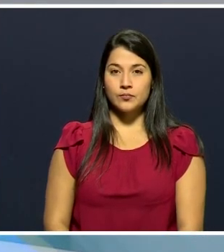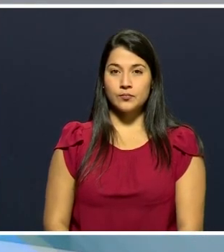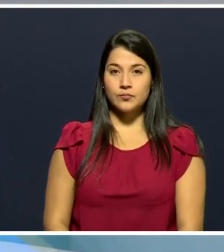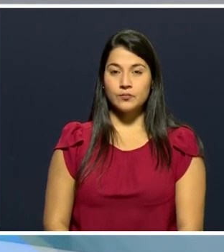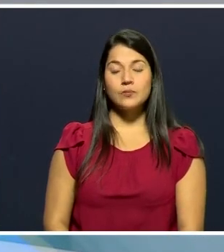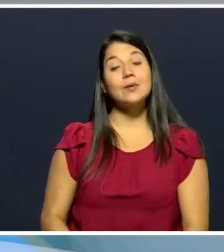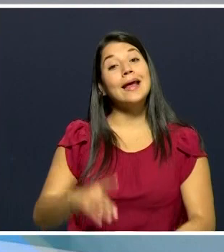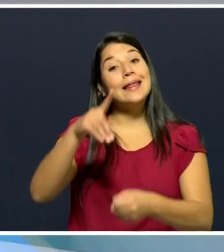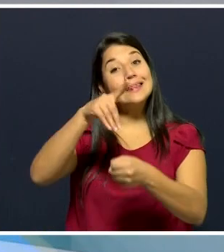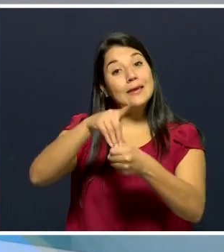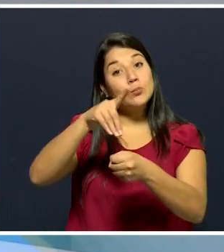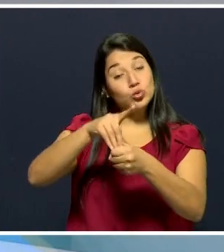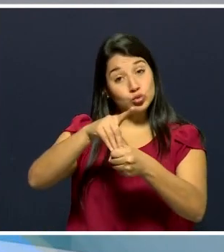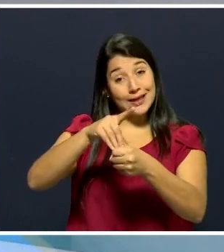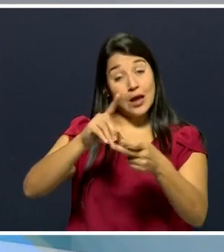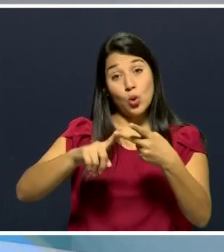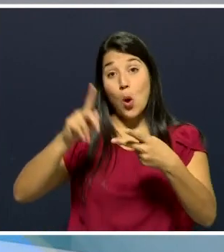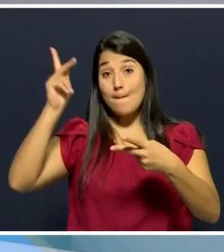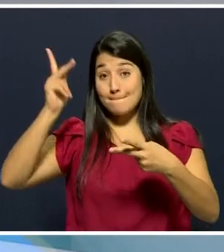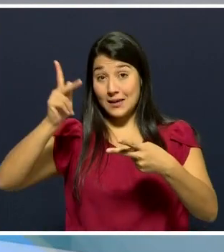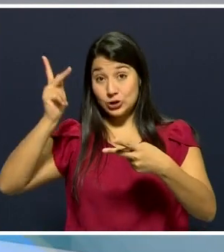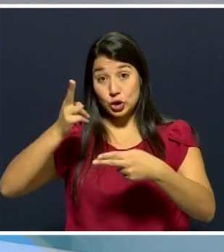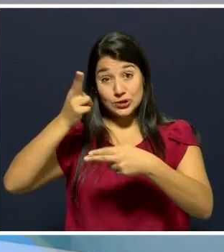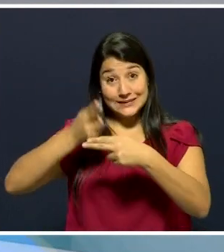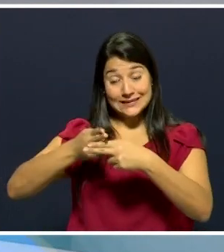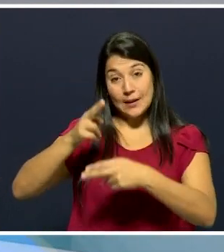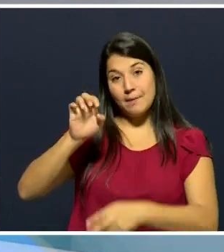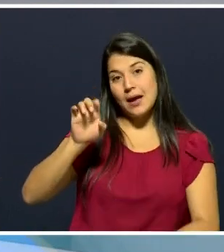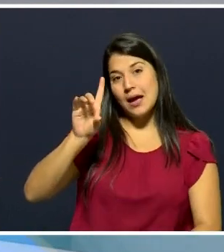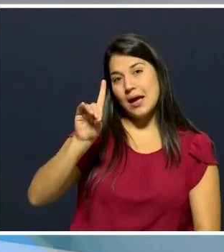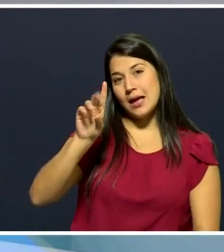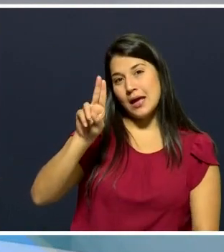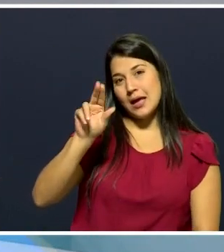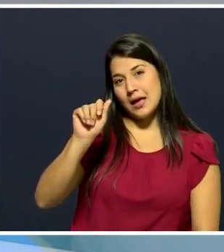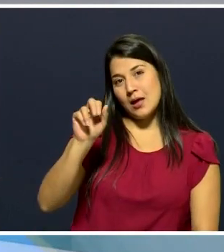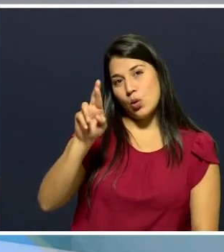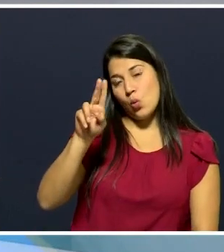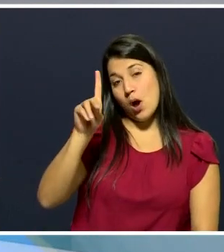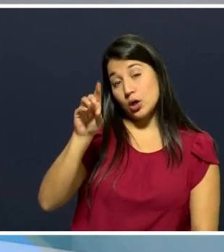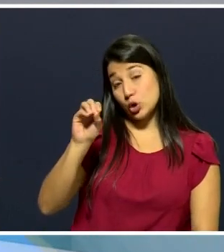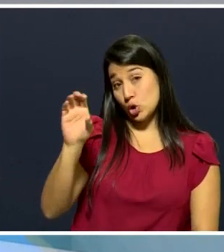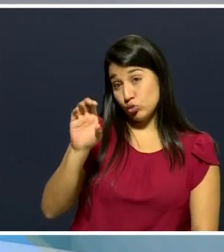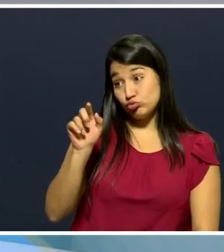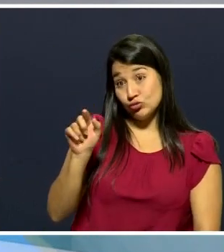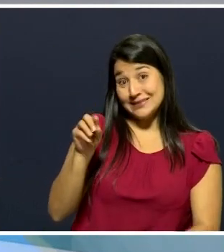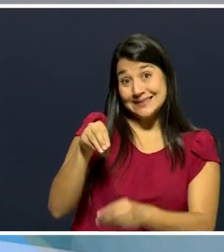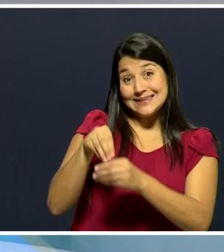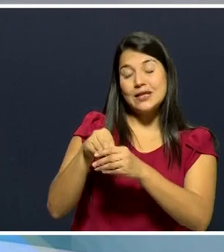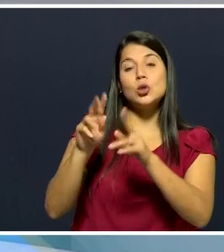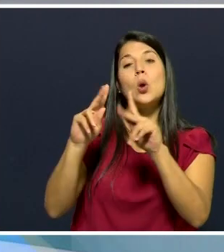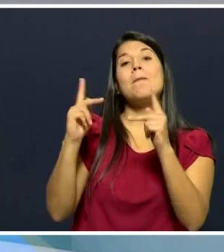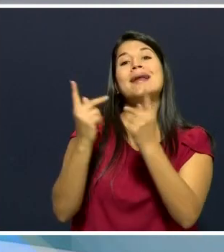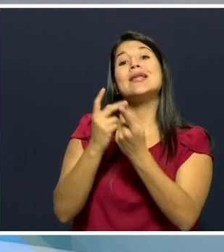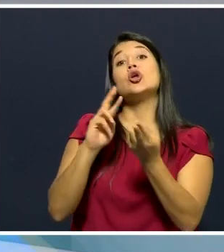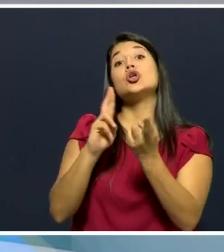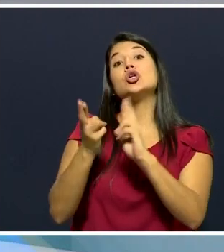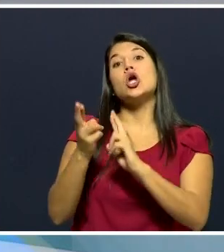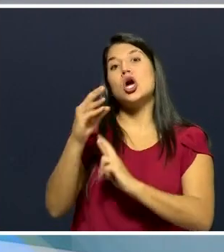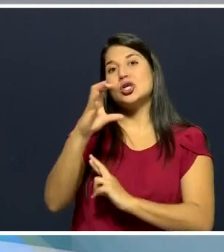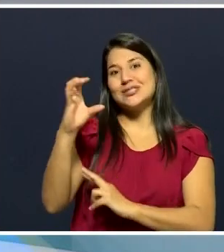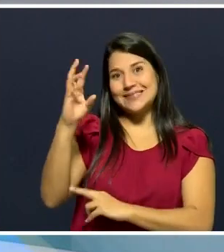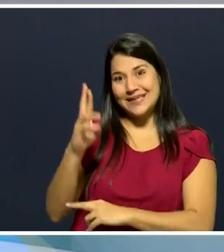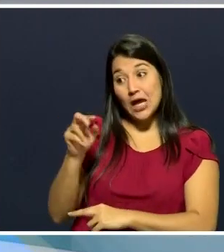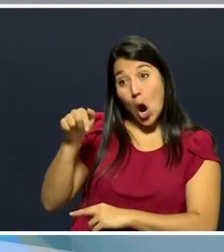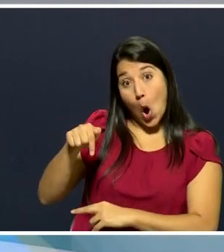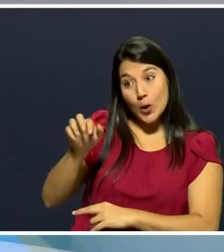Y el diputado y pastor Eduardo Cruikshank, de Renovación Costarricense, fue electo hoy como presidente del